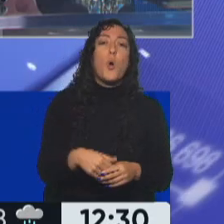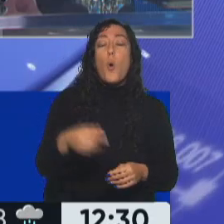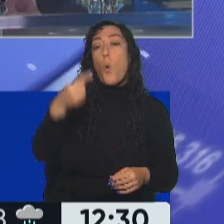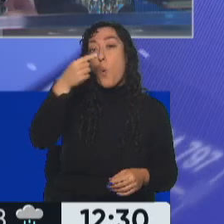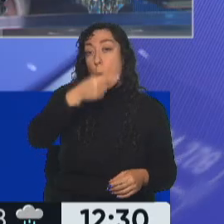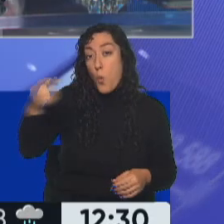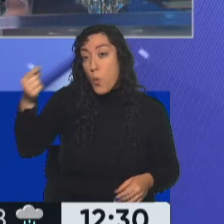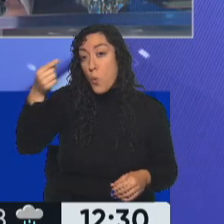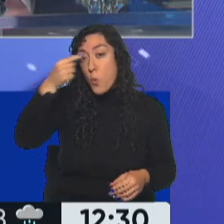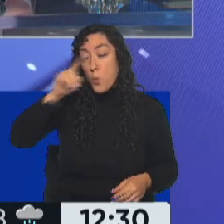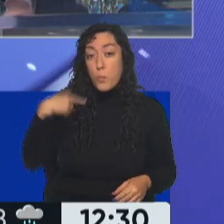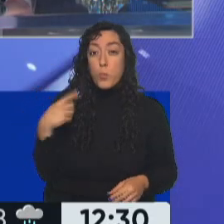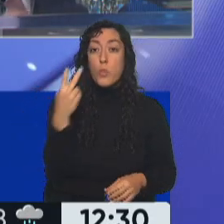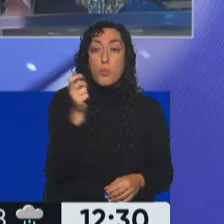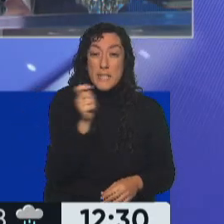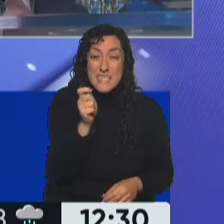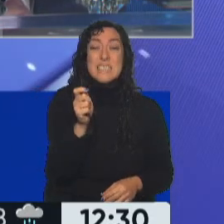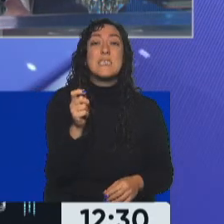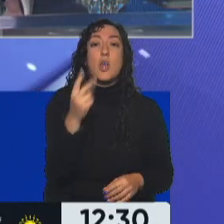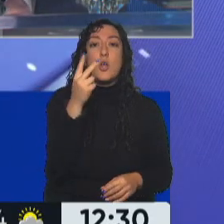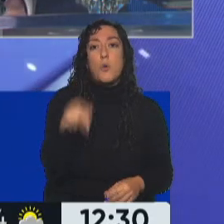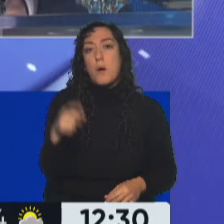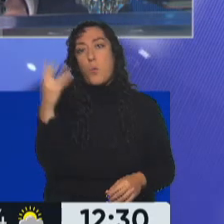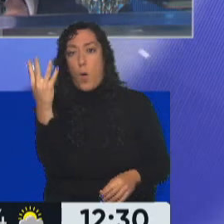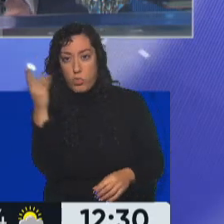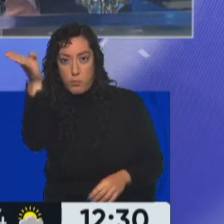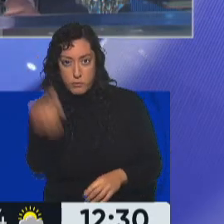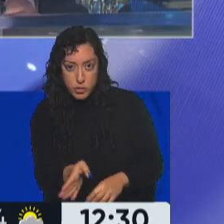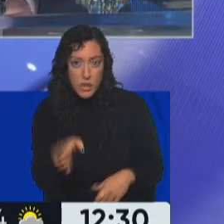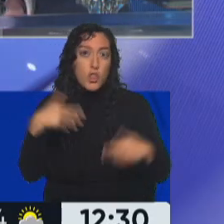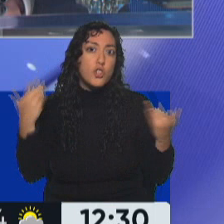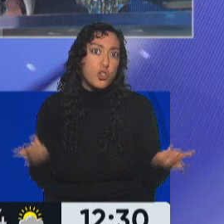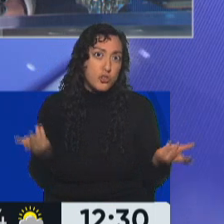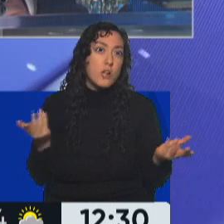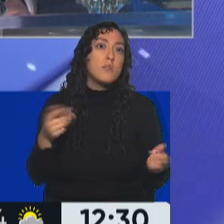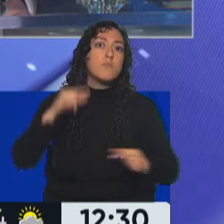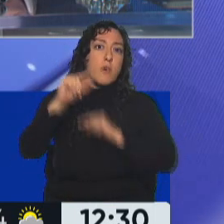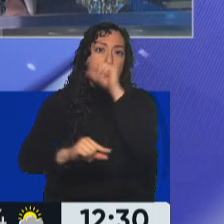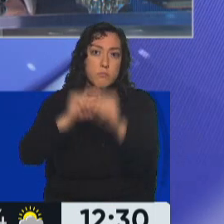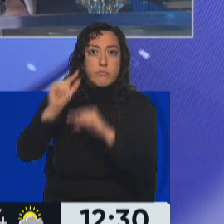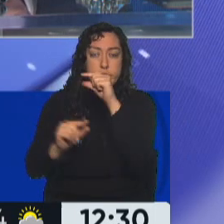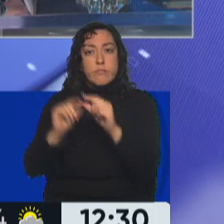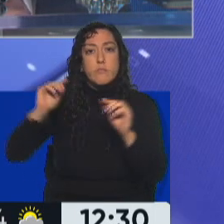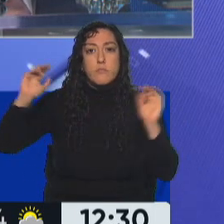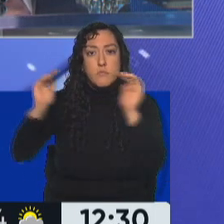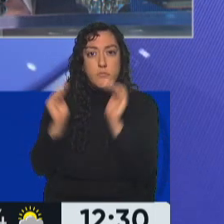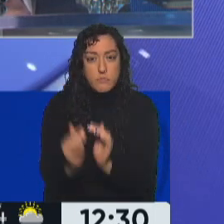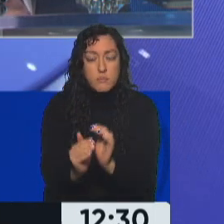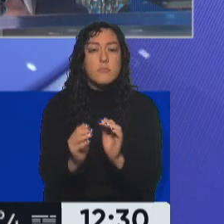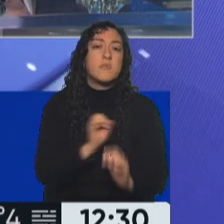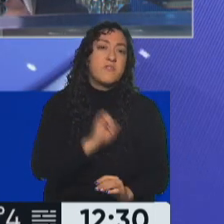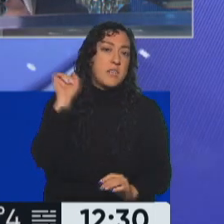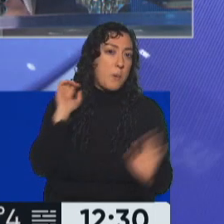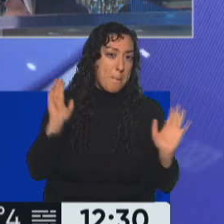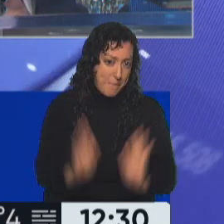corrido, está dando 2,4. Lo que está mostrando es claramente una notoria desaceleración y del proceso